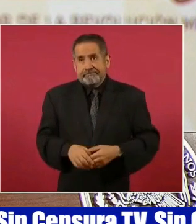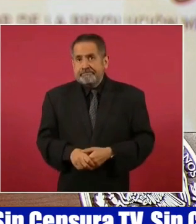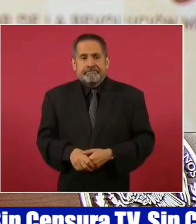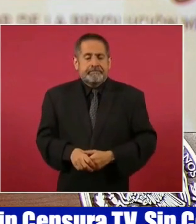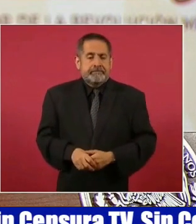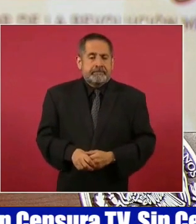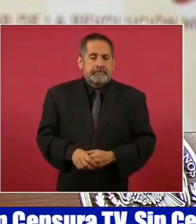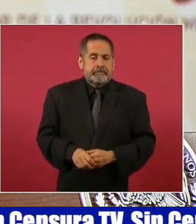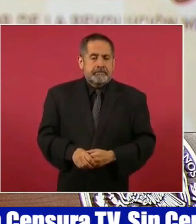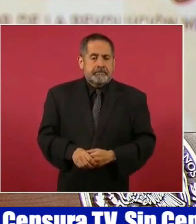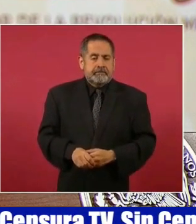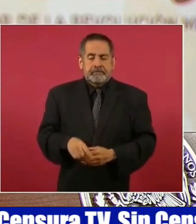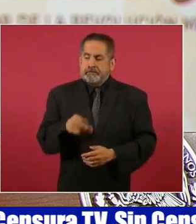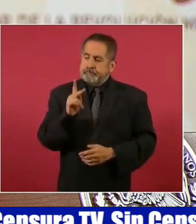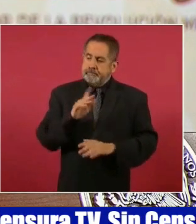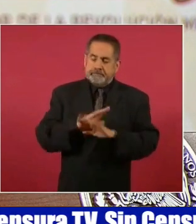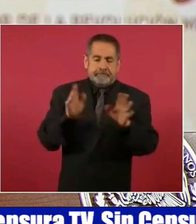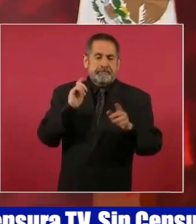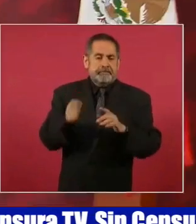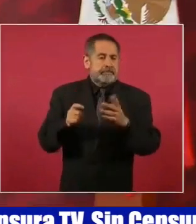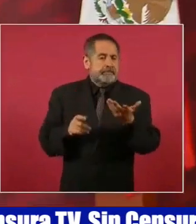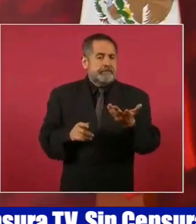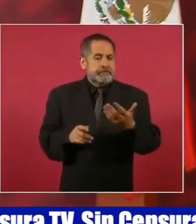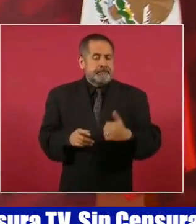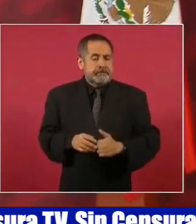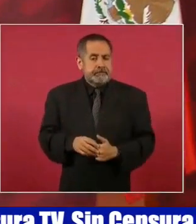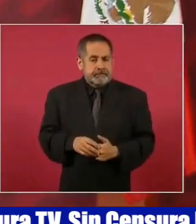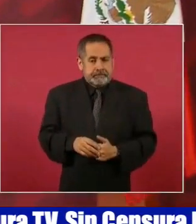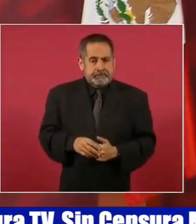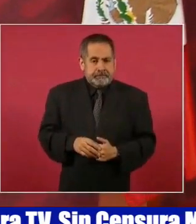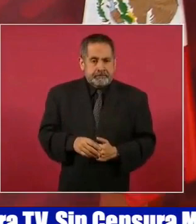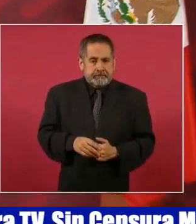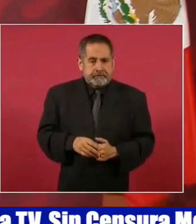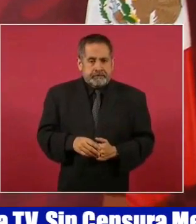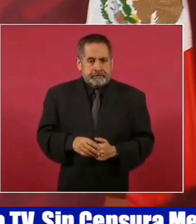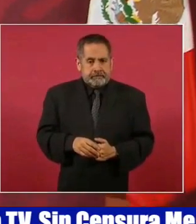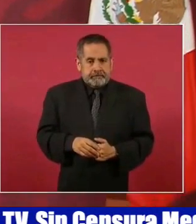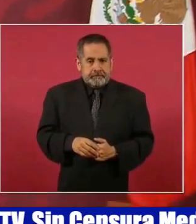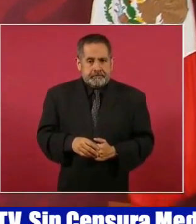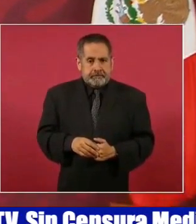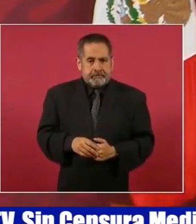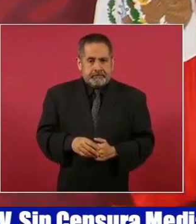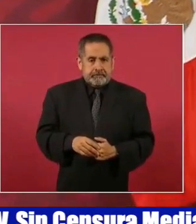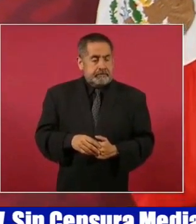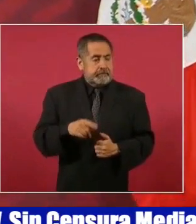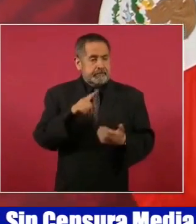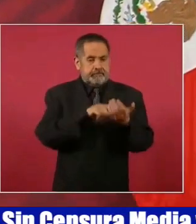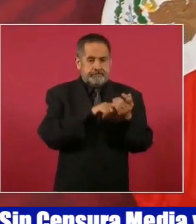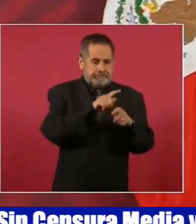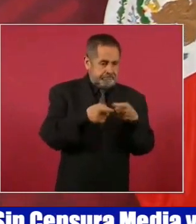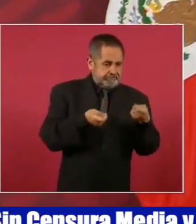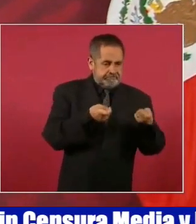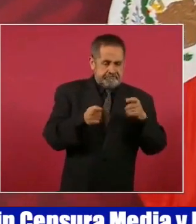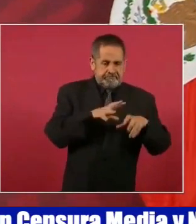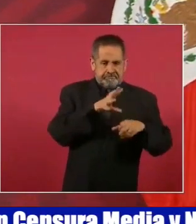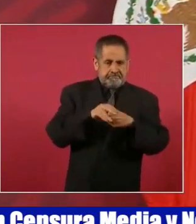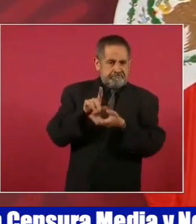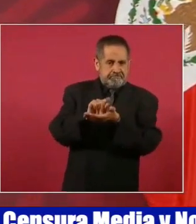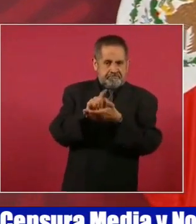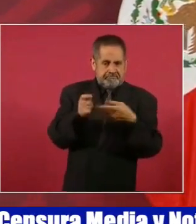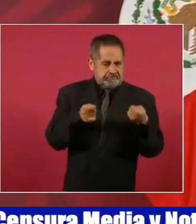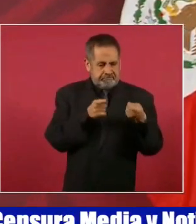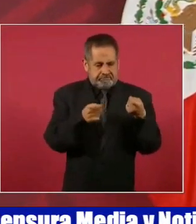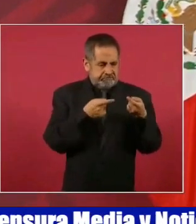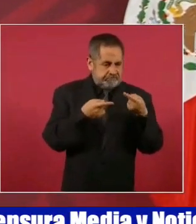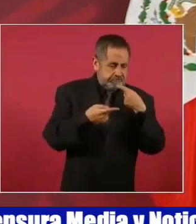pública es un acto de traición al pueblo de México, que cómo pues rescatar a los banqueros y empresarios y trasladar el